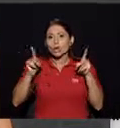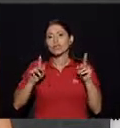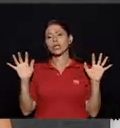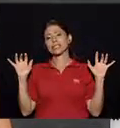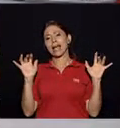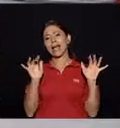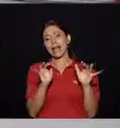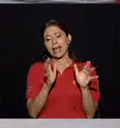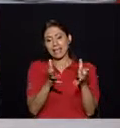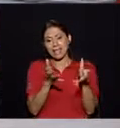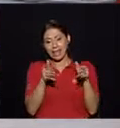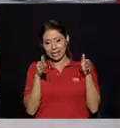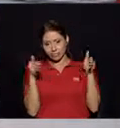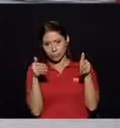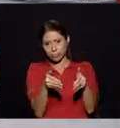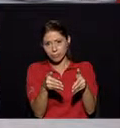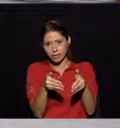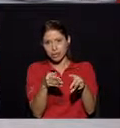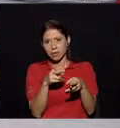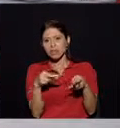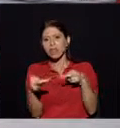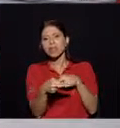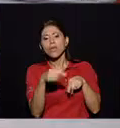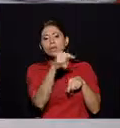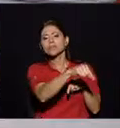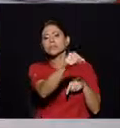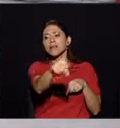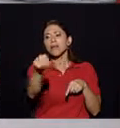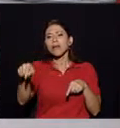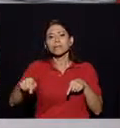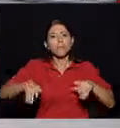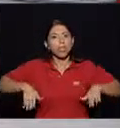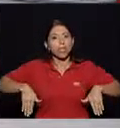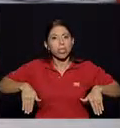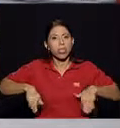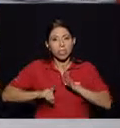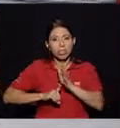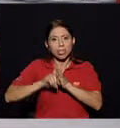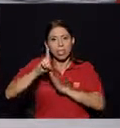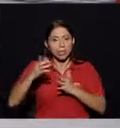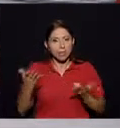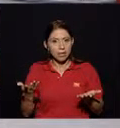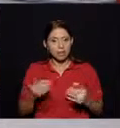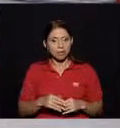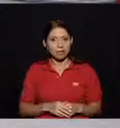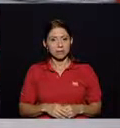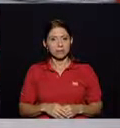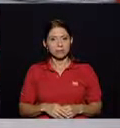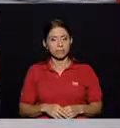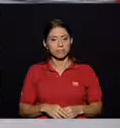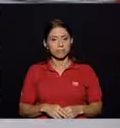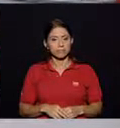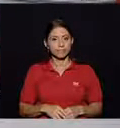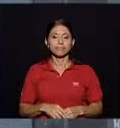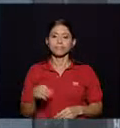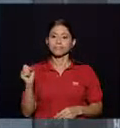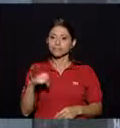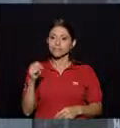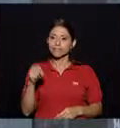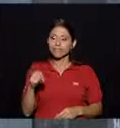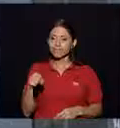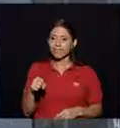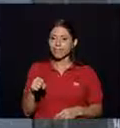quiere estar en el Valle Central y las regiones pues no se han desarrollado con el potencial que podrían tener. Sí,